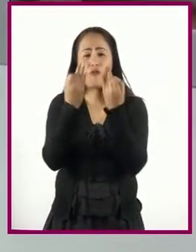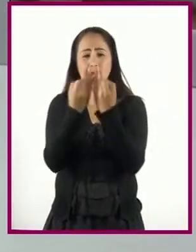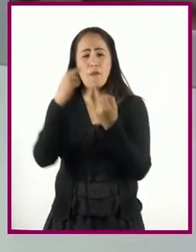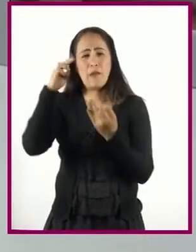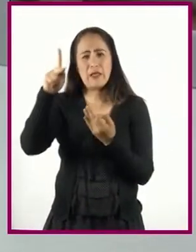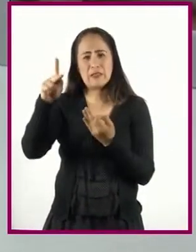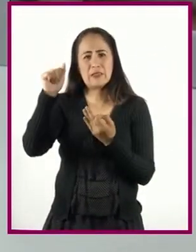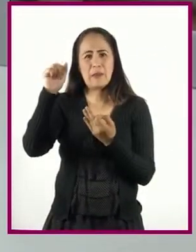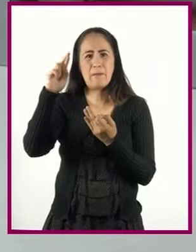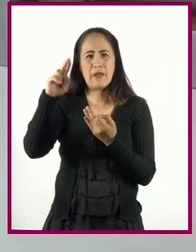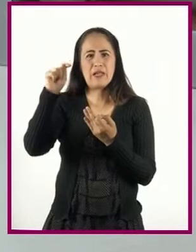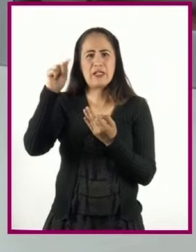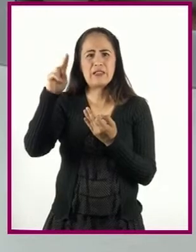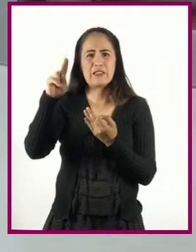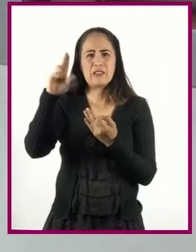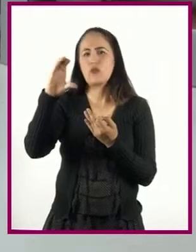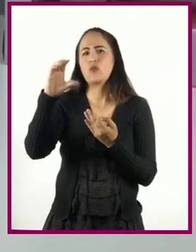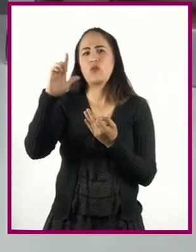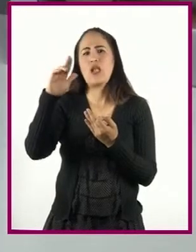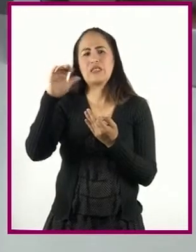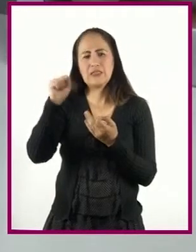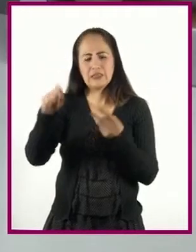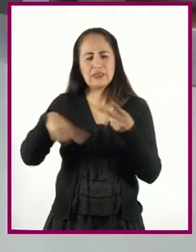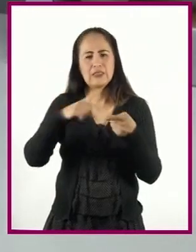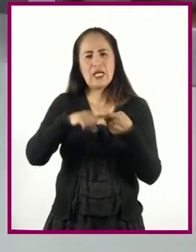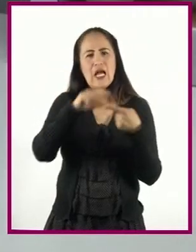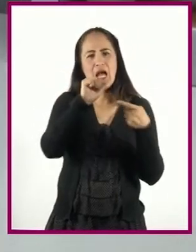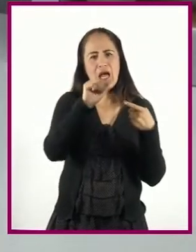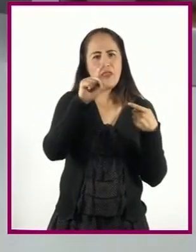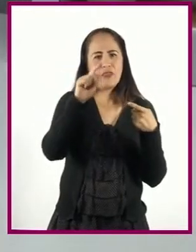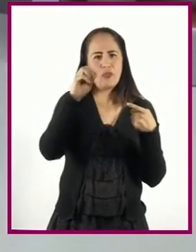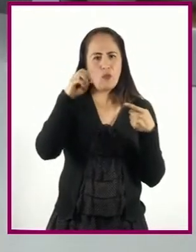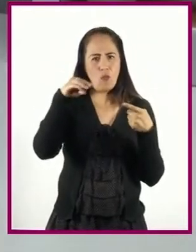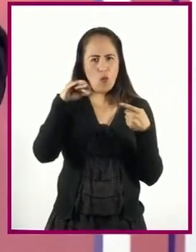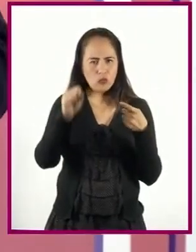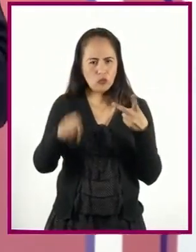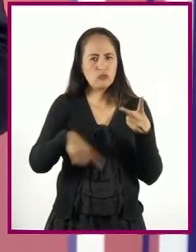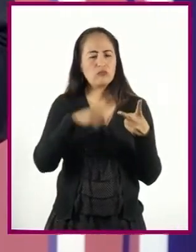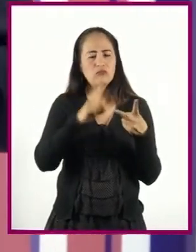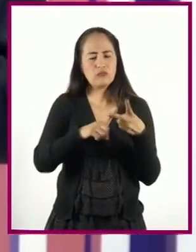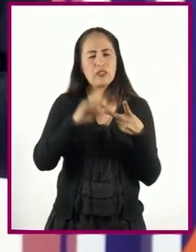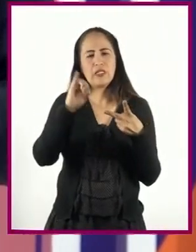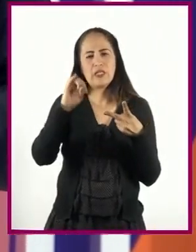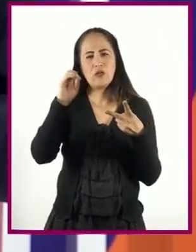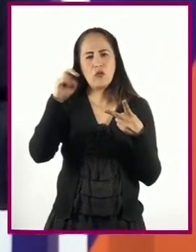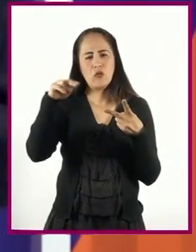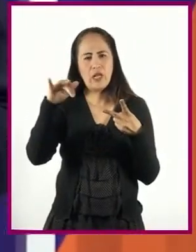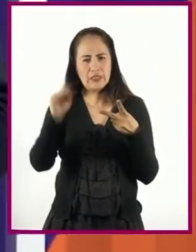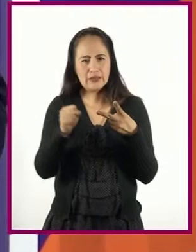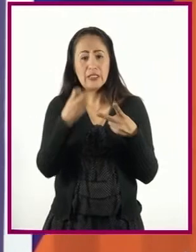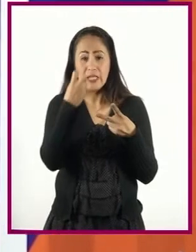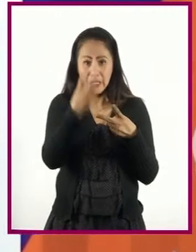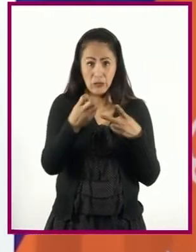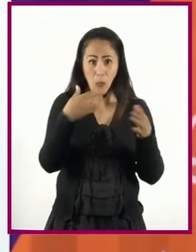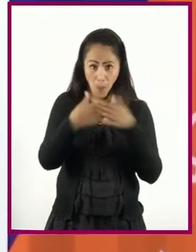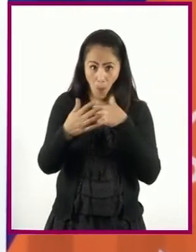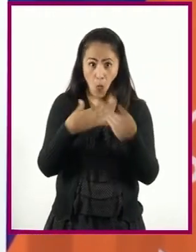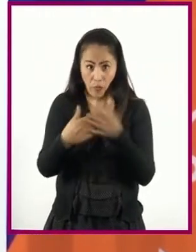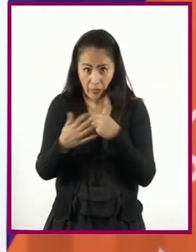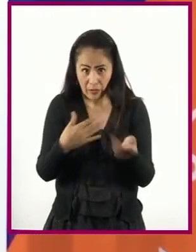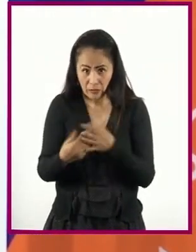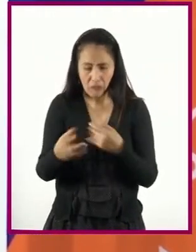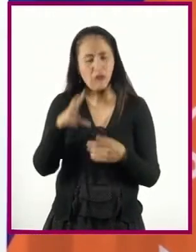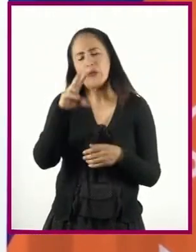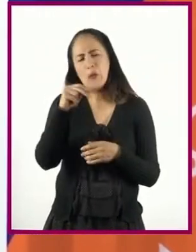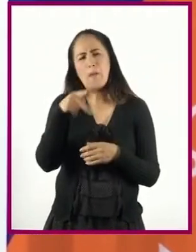átomos, moléculas o iones. Aunque no es un modelo para nada reciente, es útil porque nos permite explicar de